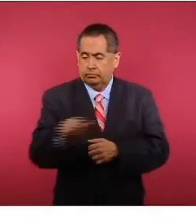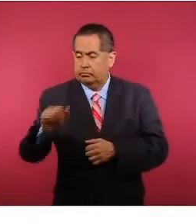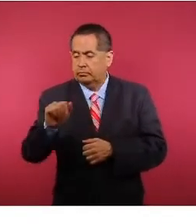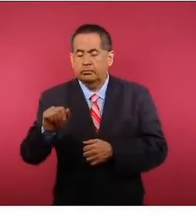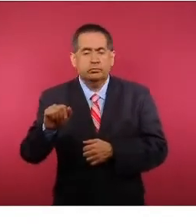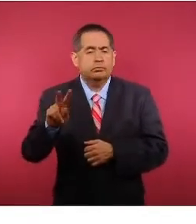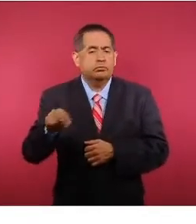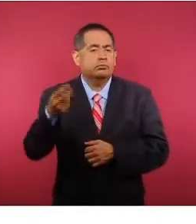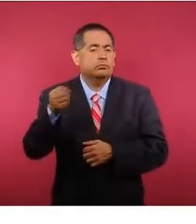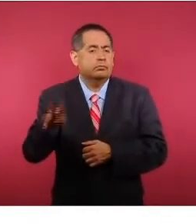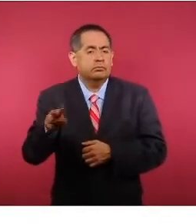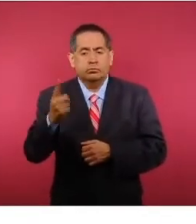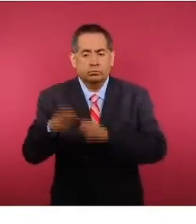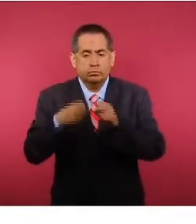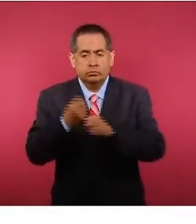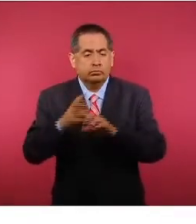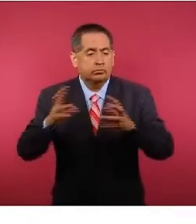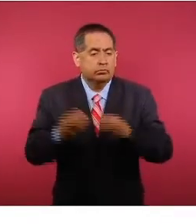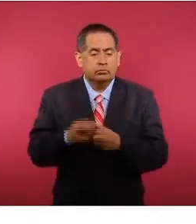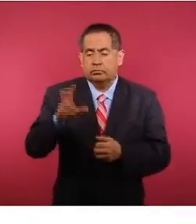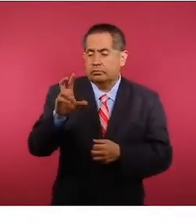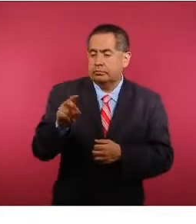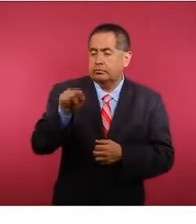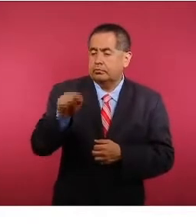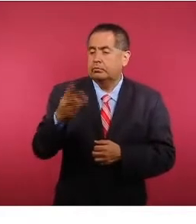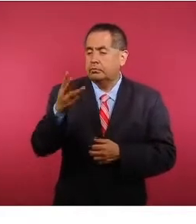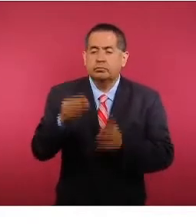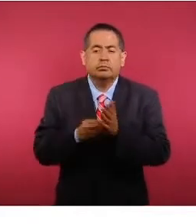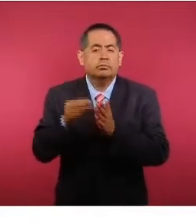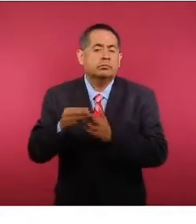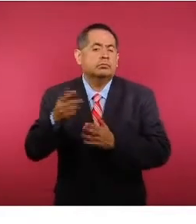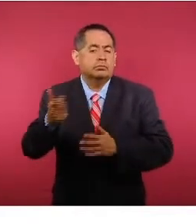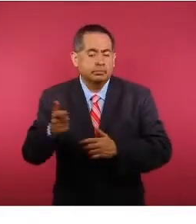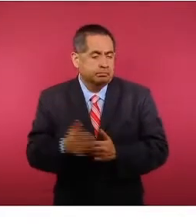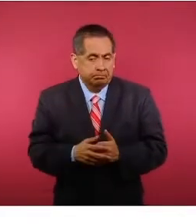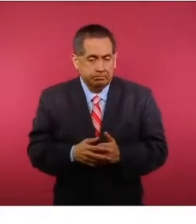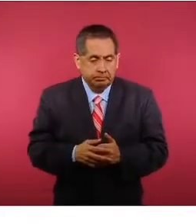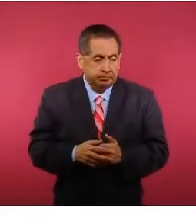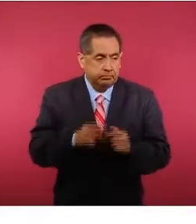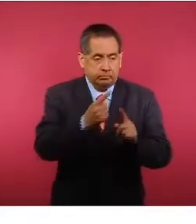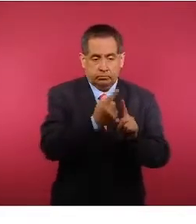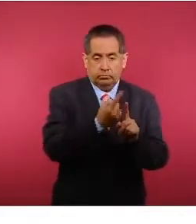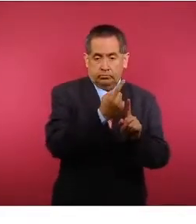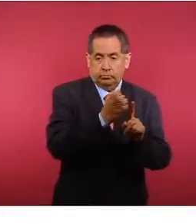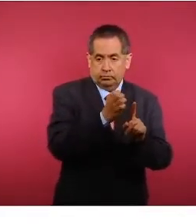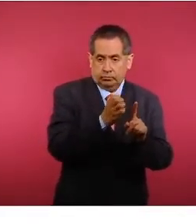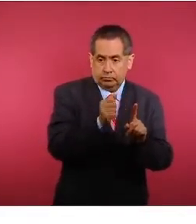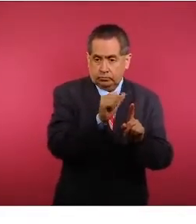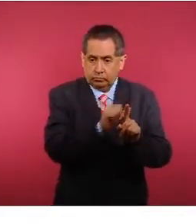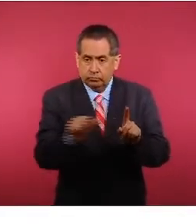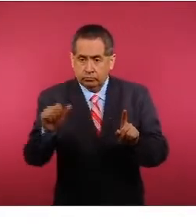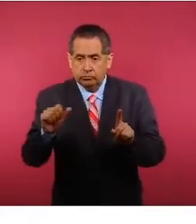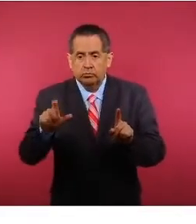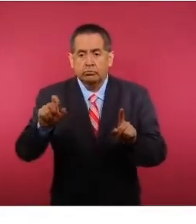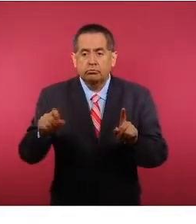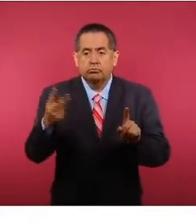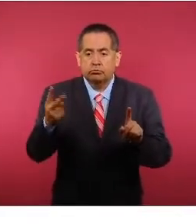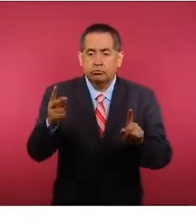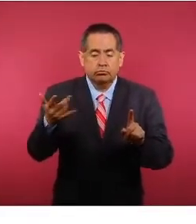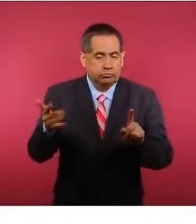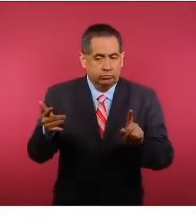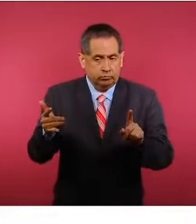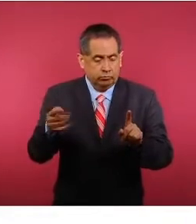del 19, 30.3 millones de pesos, y del 1 de enero al 22 de